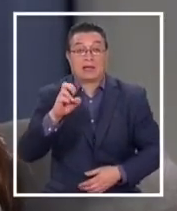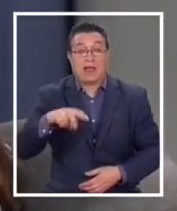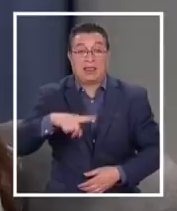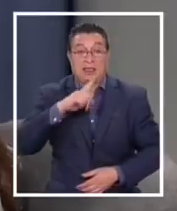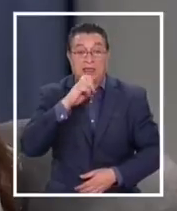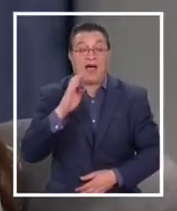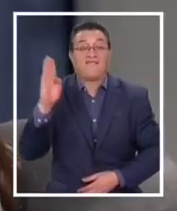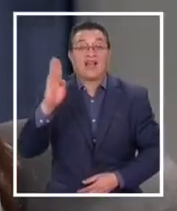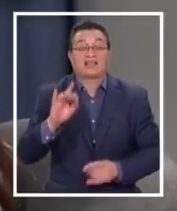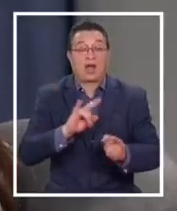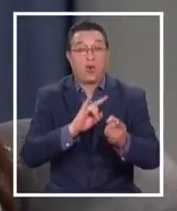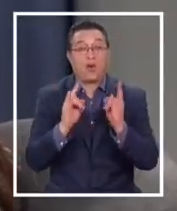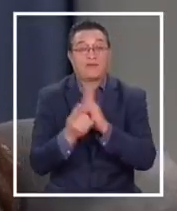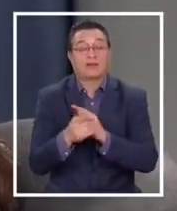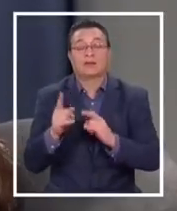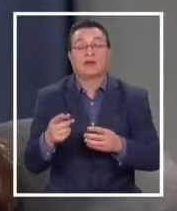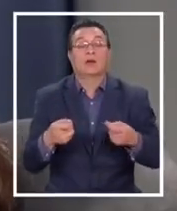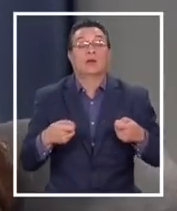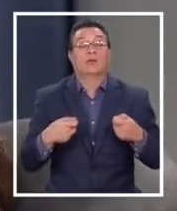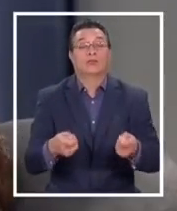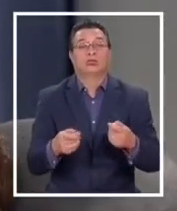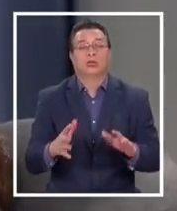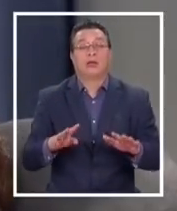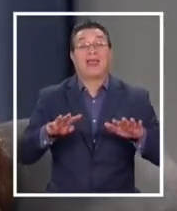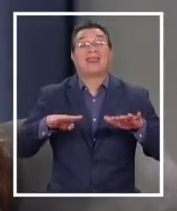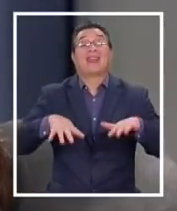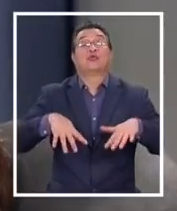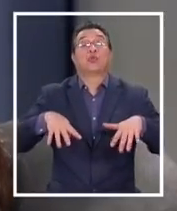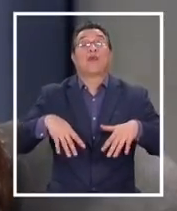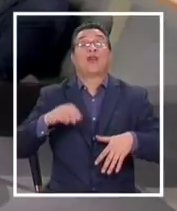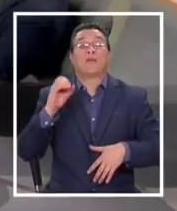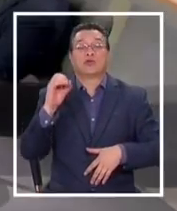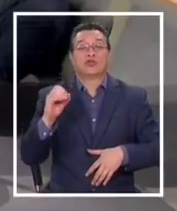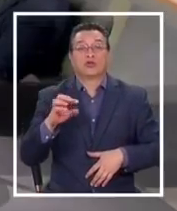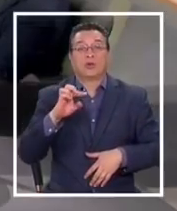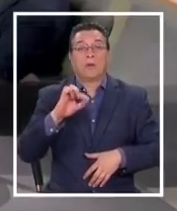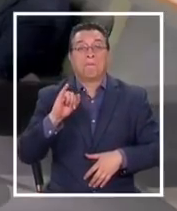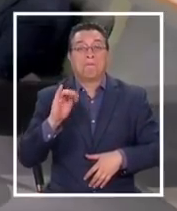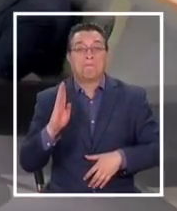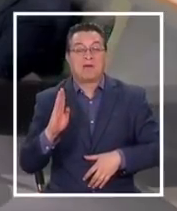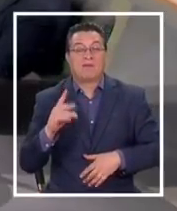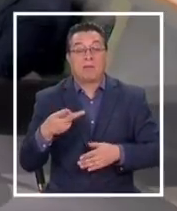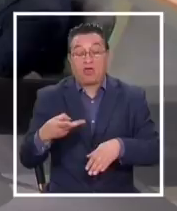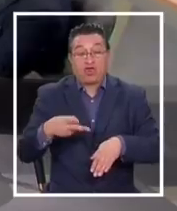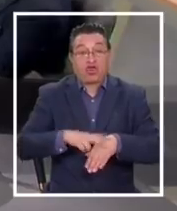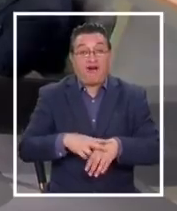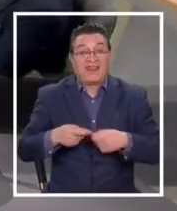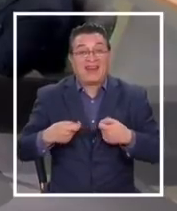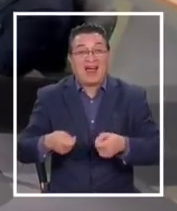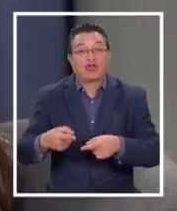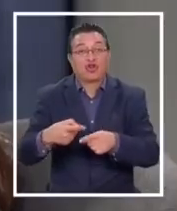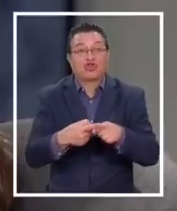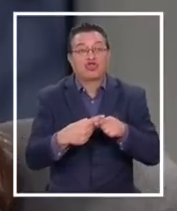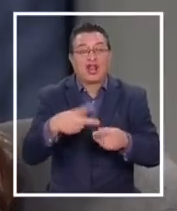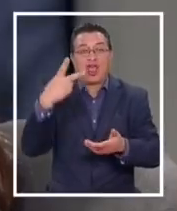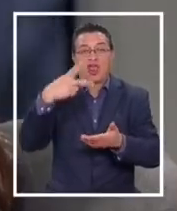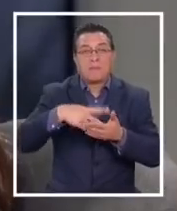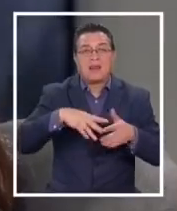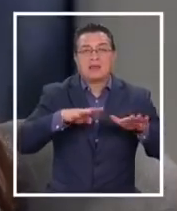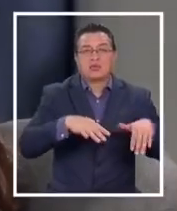universal, te lleva a un costo que es del orden del 19% del PIB. Es el doble del gasto social del año